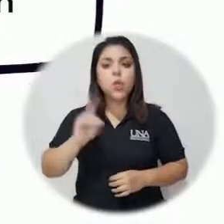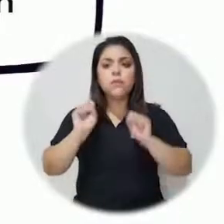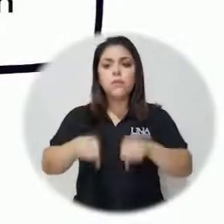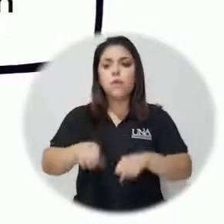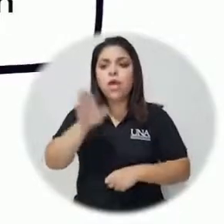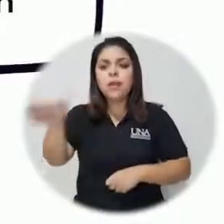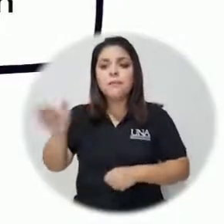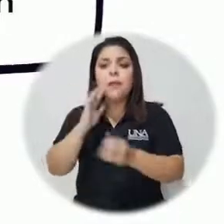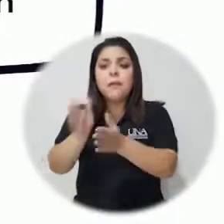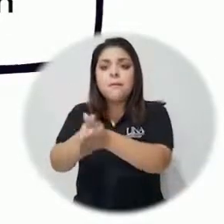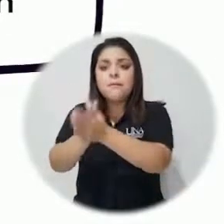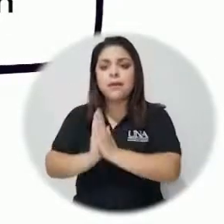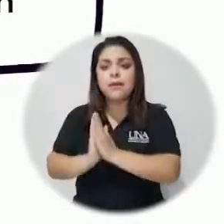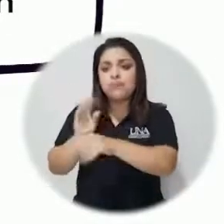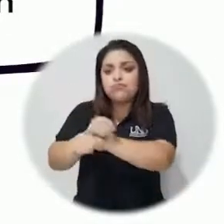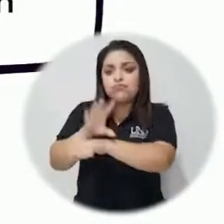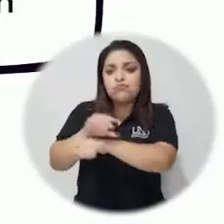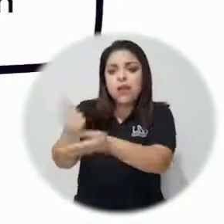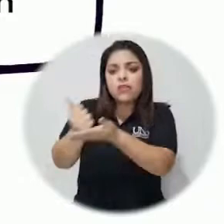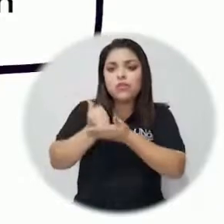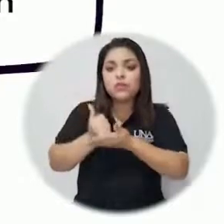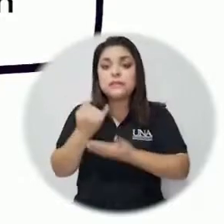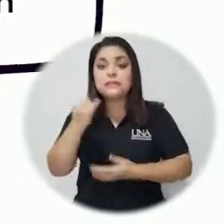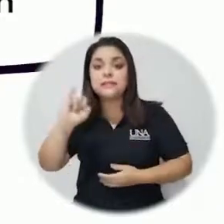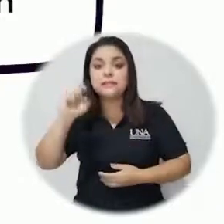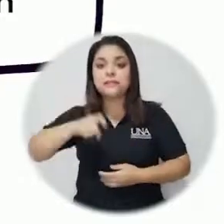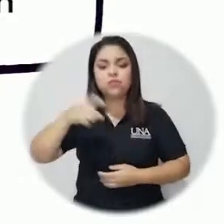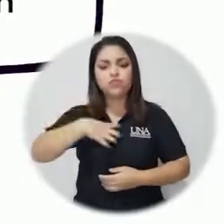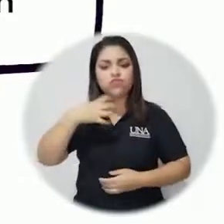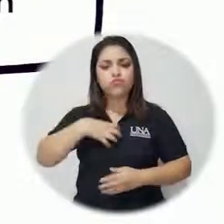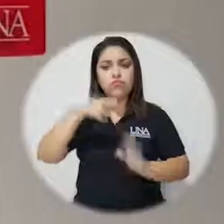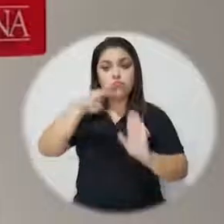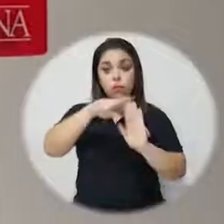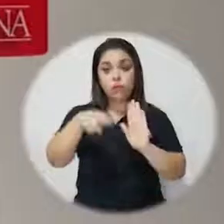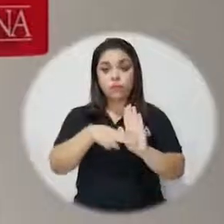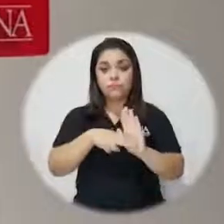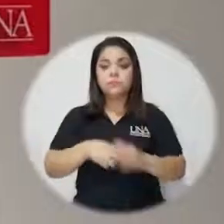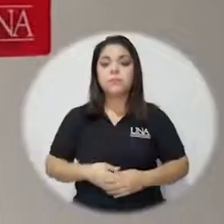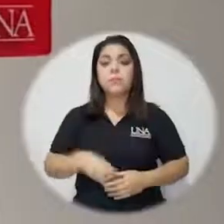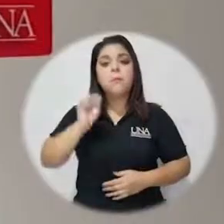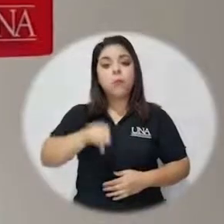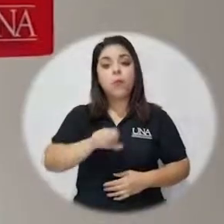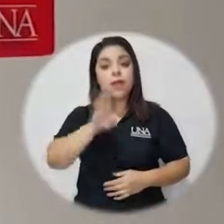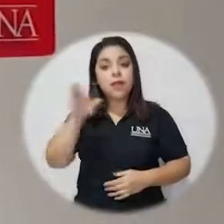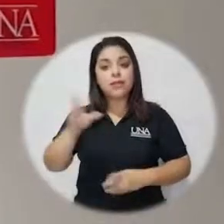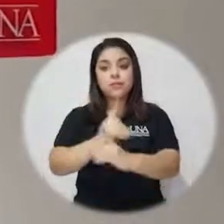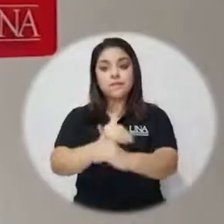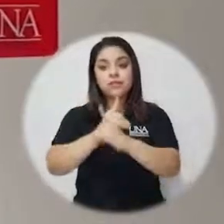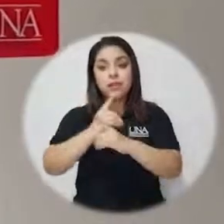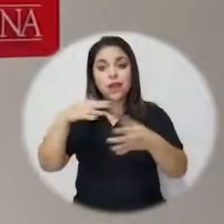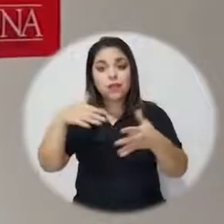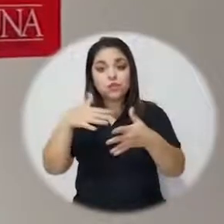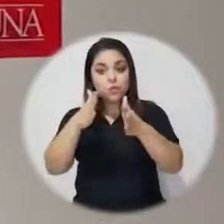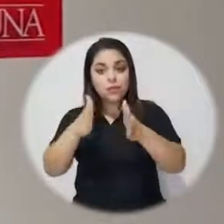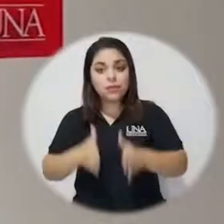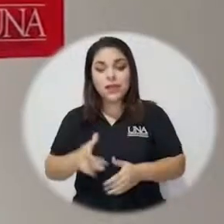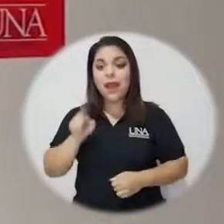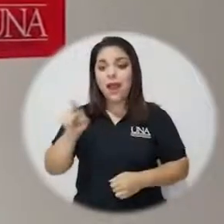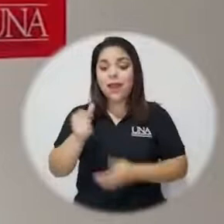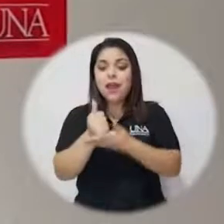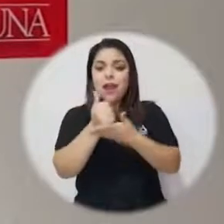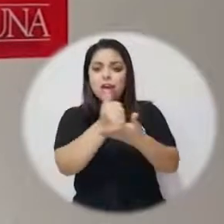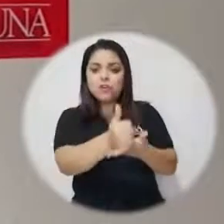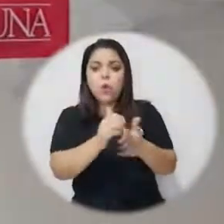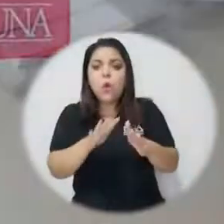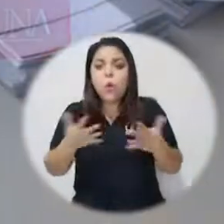¿Dónde puedo acudir para solicitar asesoría en caso de apelación de una nota? Podés acudir a la Defensoría de los Estudiantes. Ahí